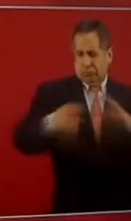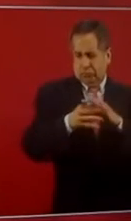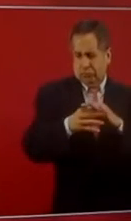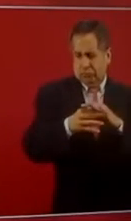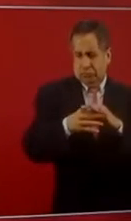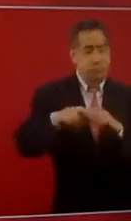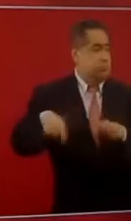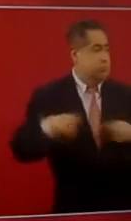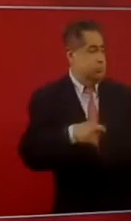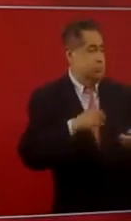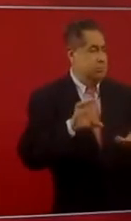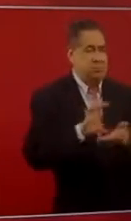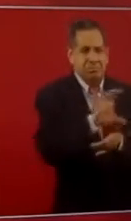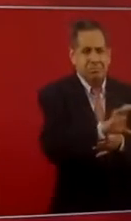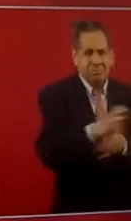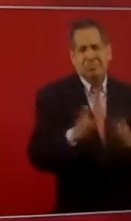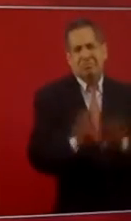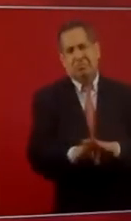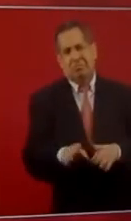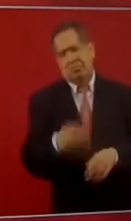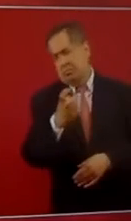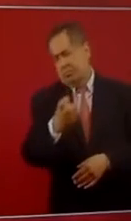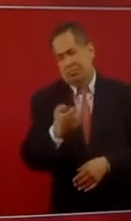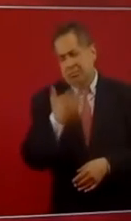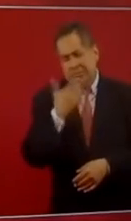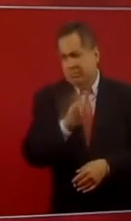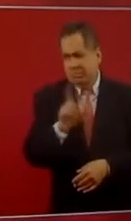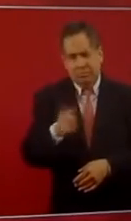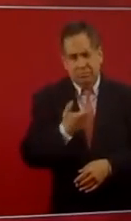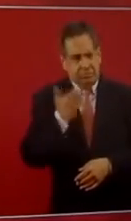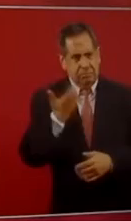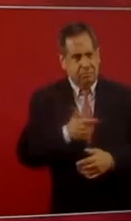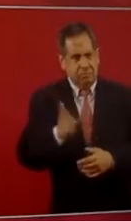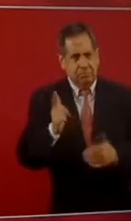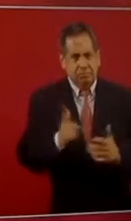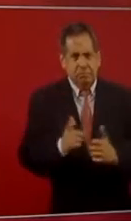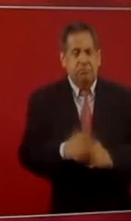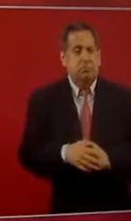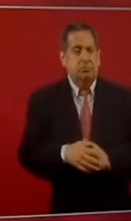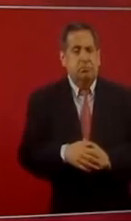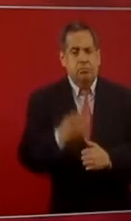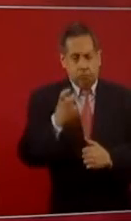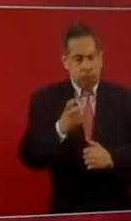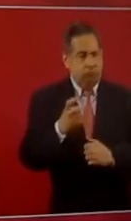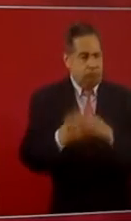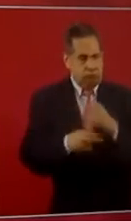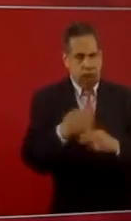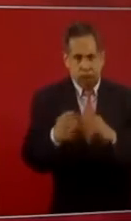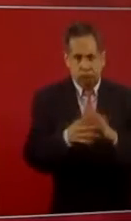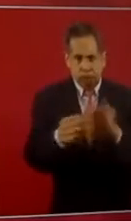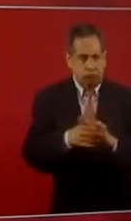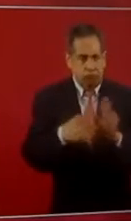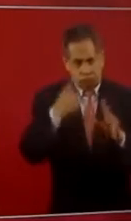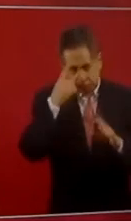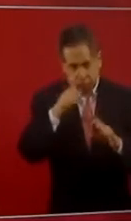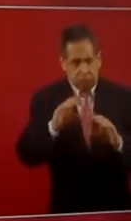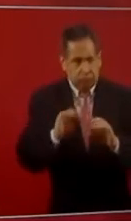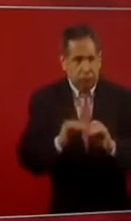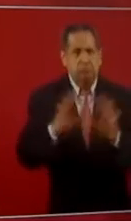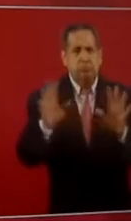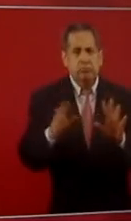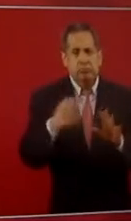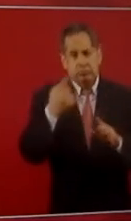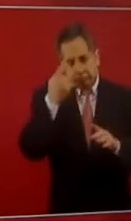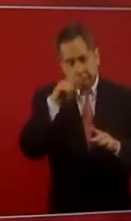de allá en Lázaro Cárdenas, Michoacán, acusados de portar armas sin registro y supuesta posesión de drogas.